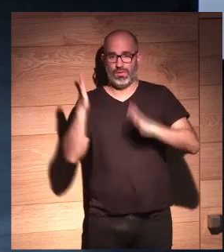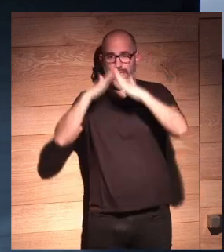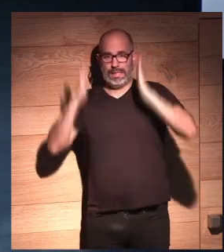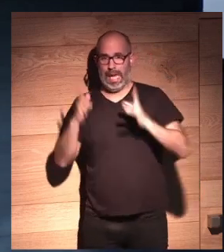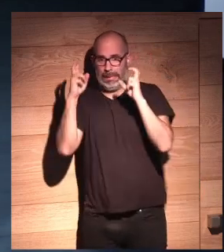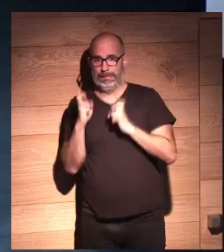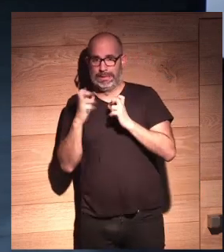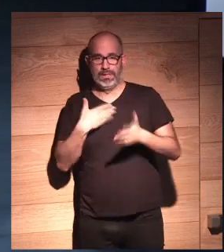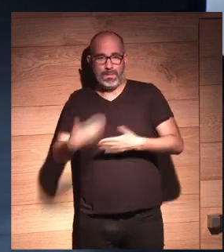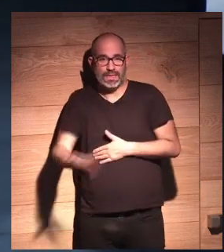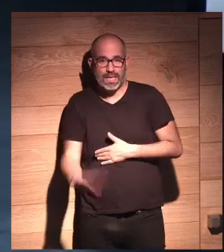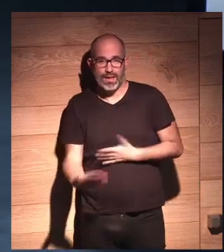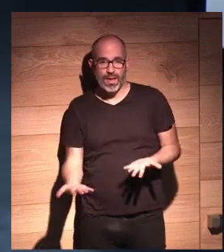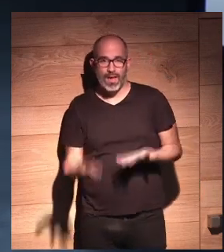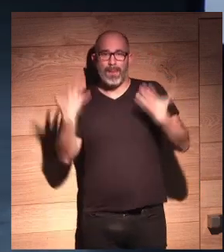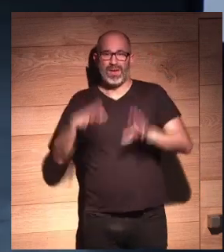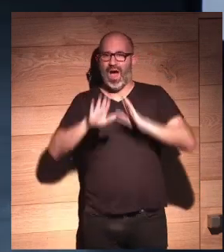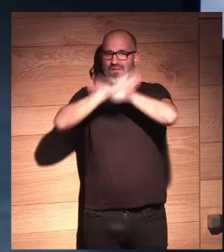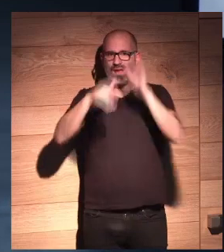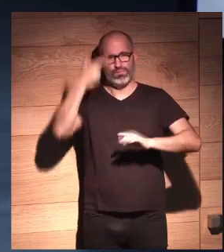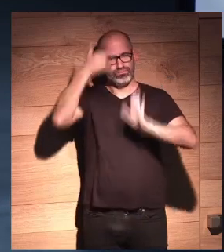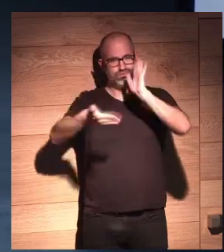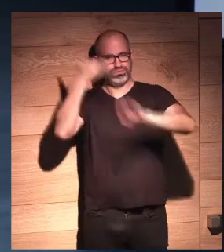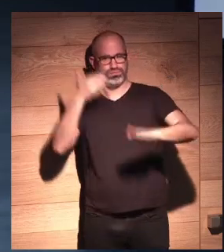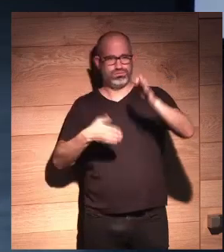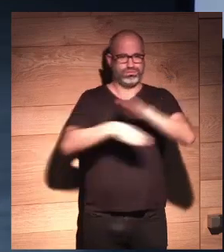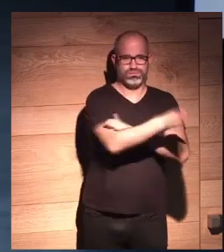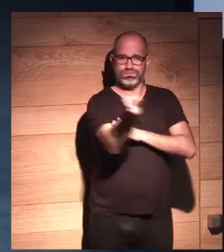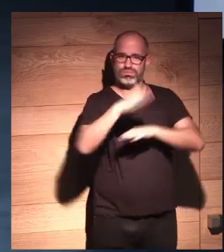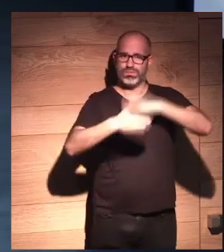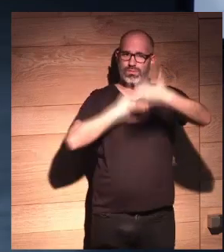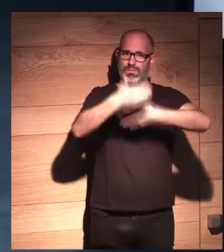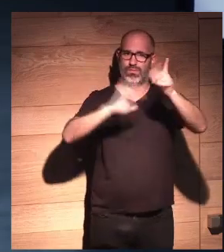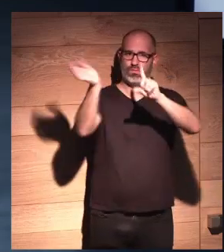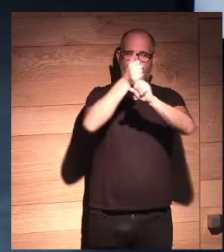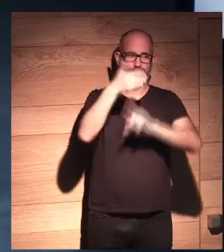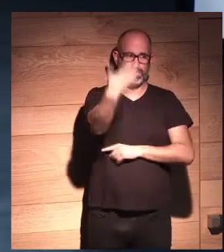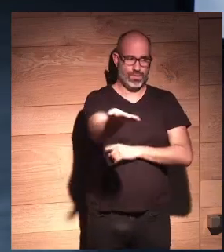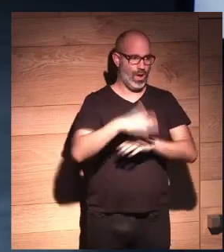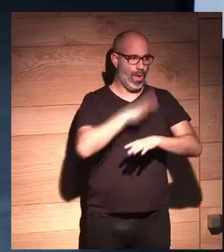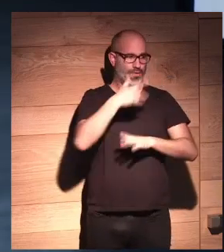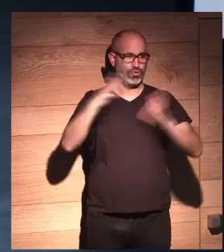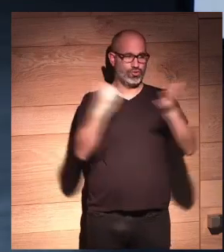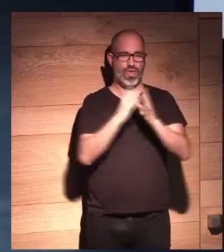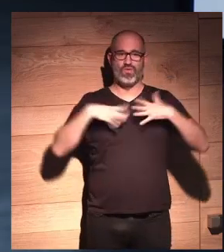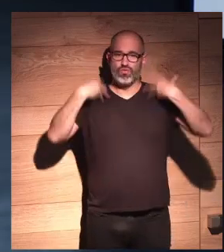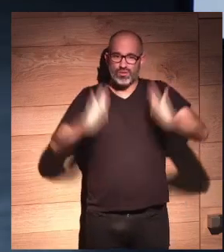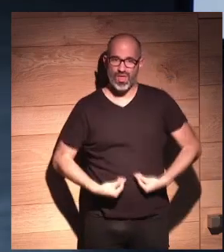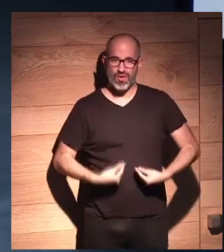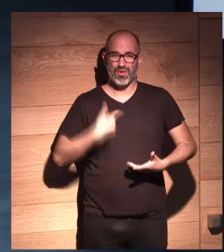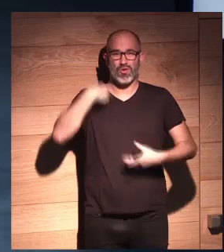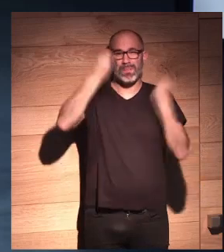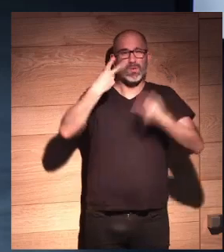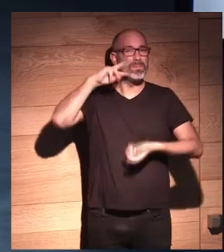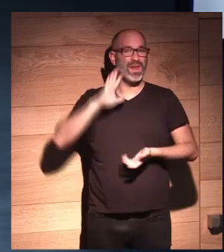hubiera pasado nada. Entonces, hubiera ido por otro lado, hubiera llegado por otro lado. A lo que quiero decir es que toda esa frustración, porque me da la sensación, por